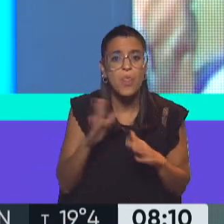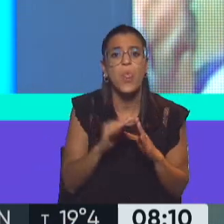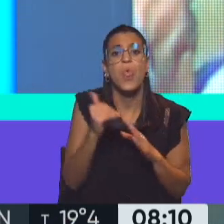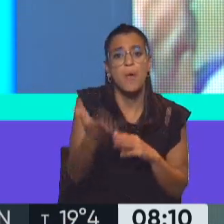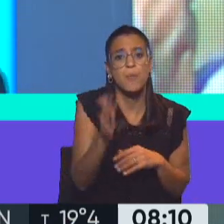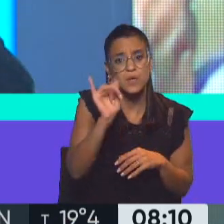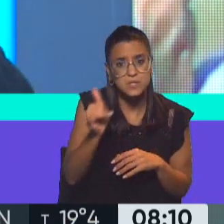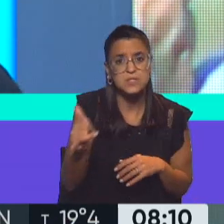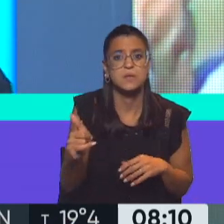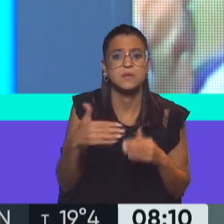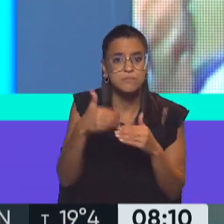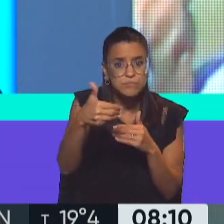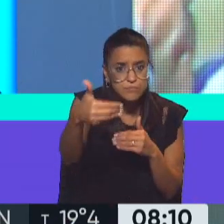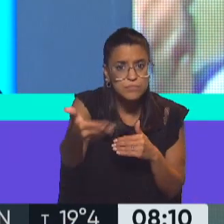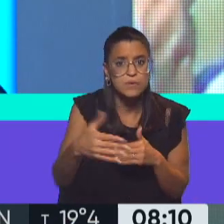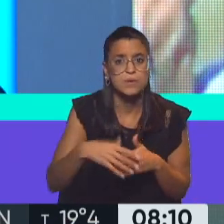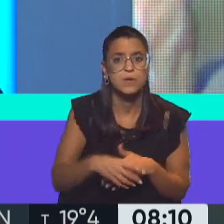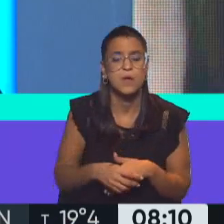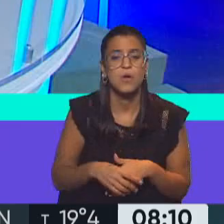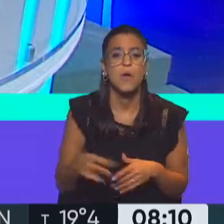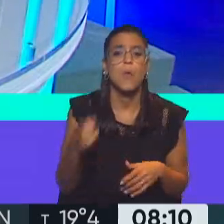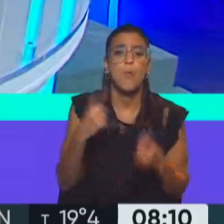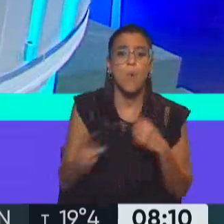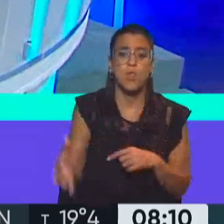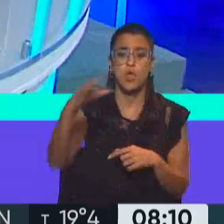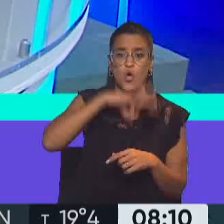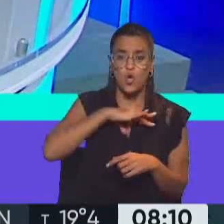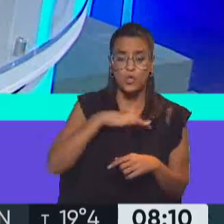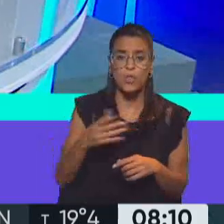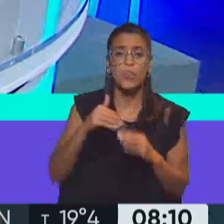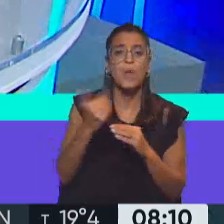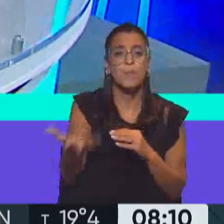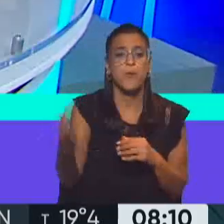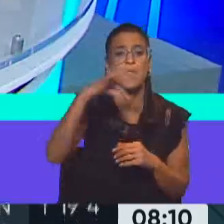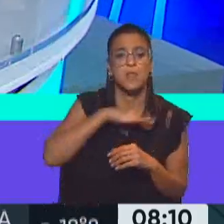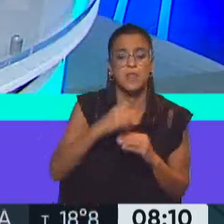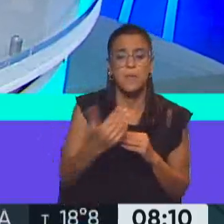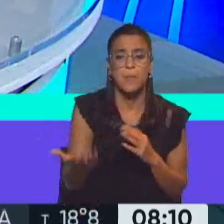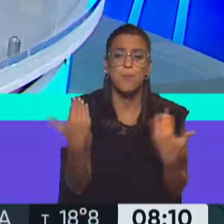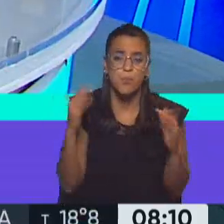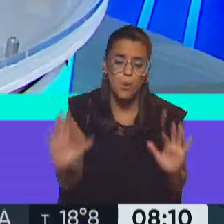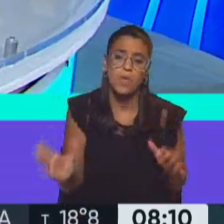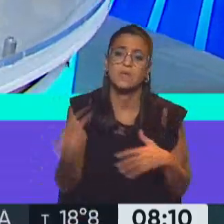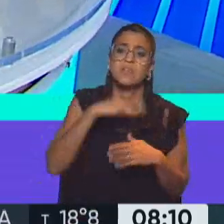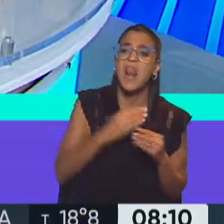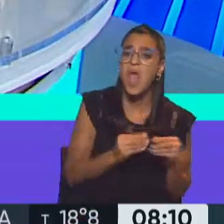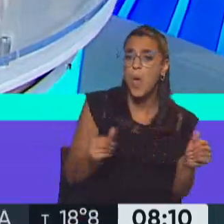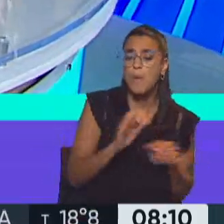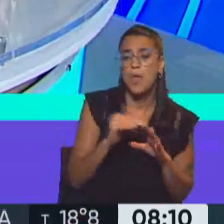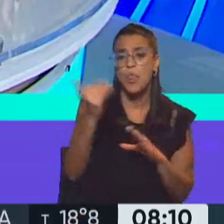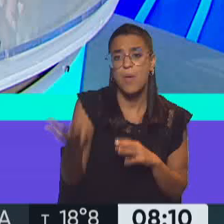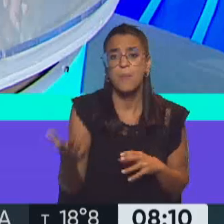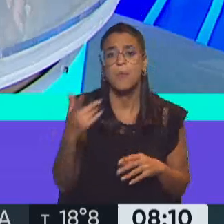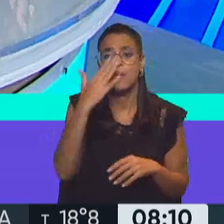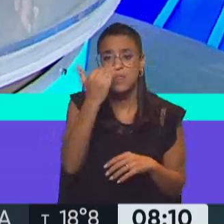cuadros después ¿A la hora del prolongados. contagio? ¿A la hora del contagio, por ejemplo? Después del contagio. Después. Que pueden haber tenido un cuadro leve, pero aparecen